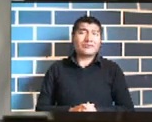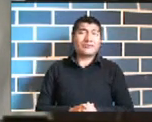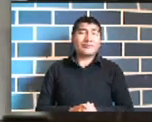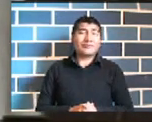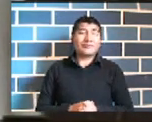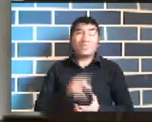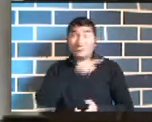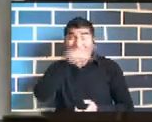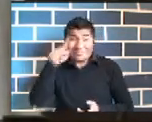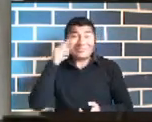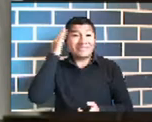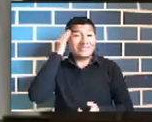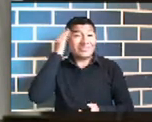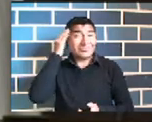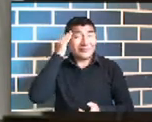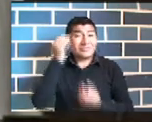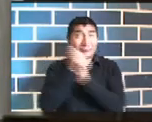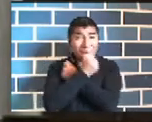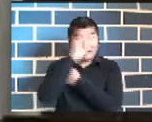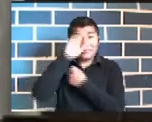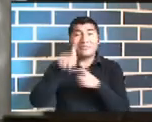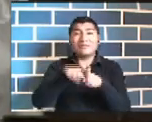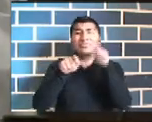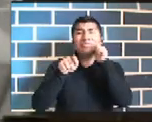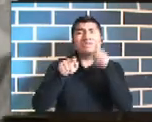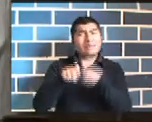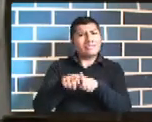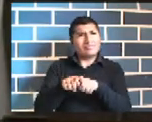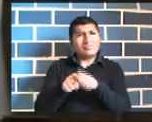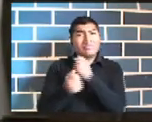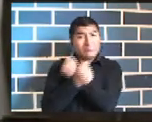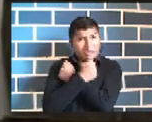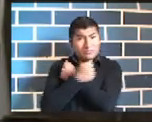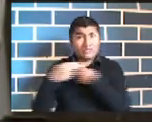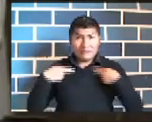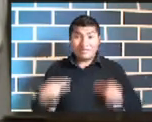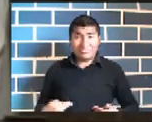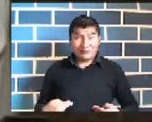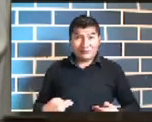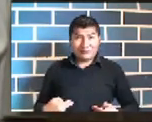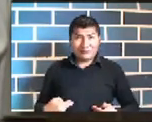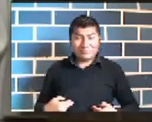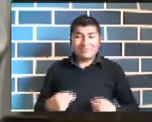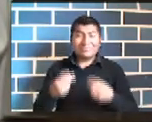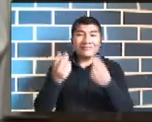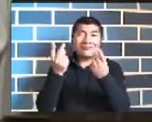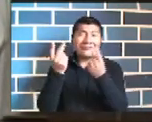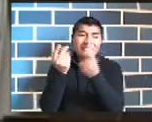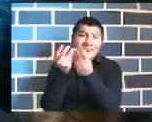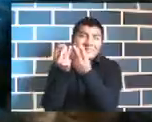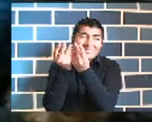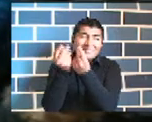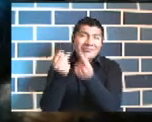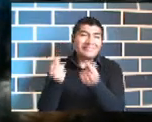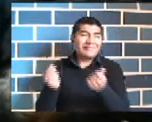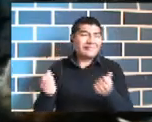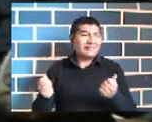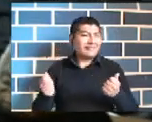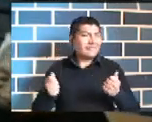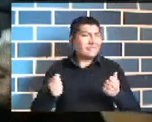Bien lo saben ustedes, queridos hermanos. El amor humano es pasajero. El